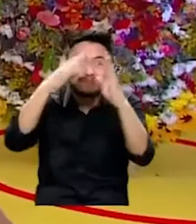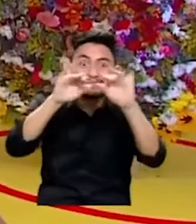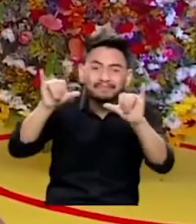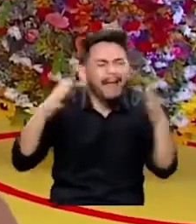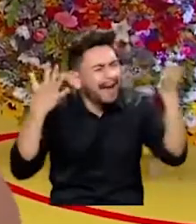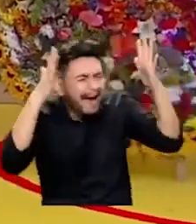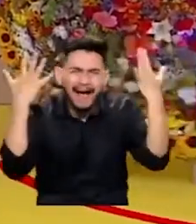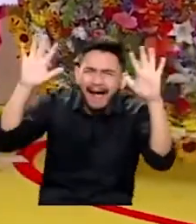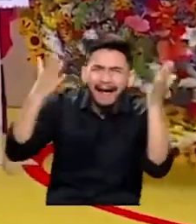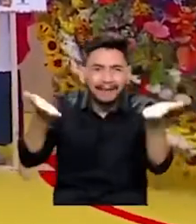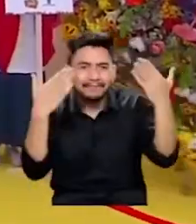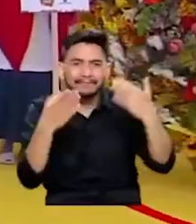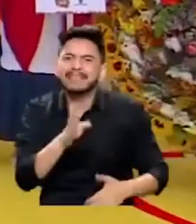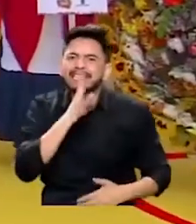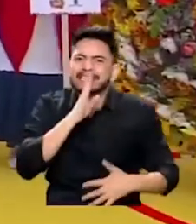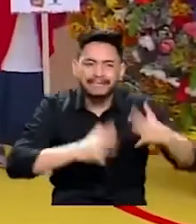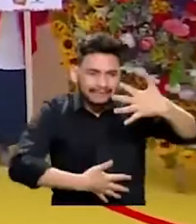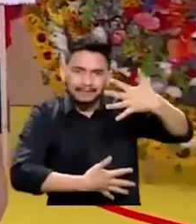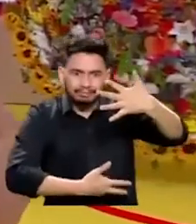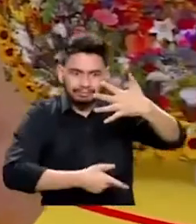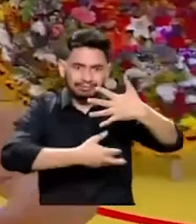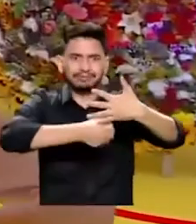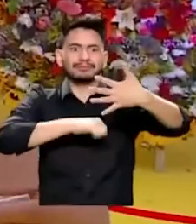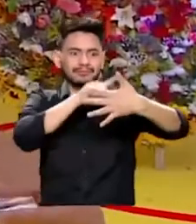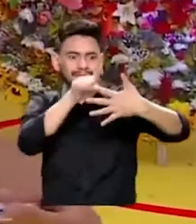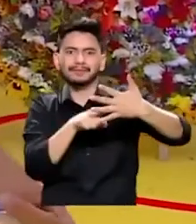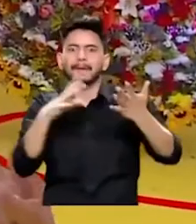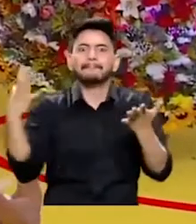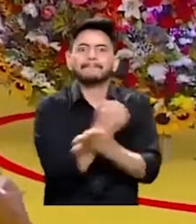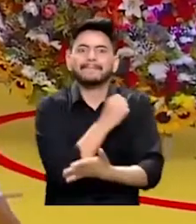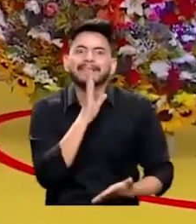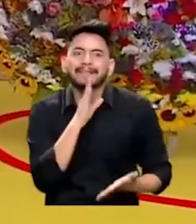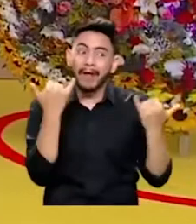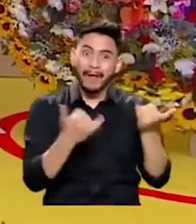¿Quiénes son esos 5 ganadores de la silleta monumental?